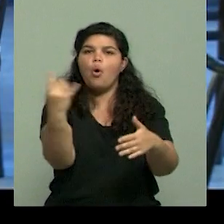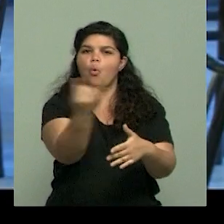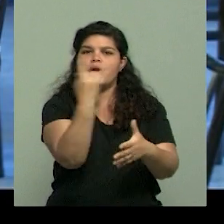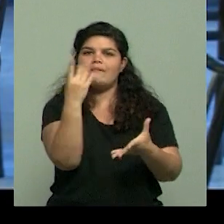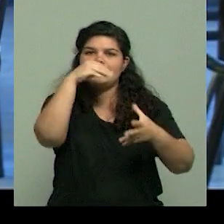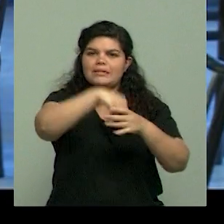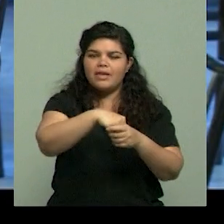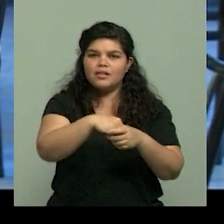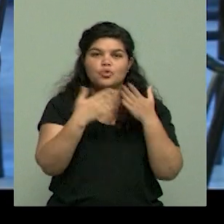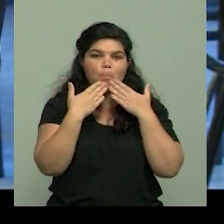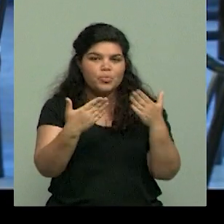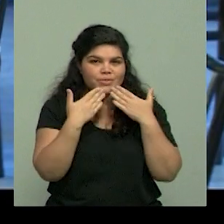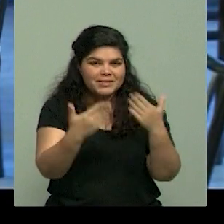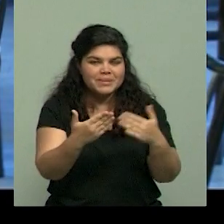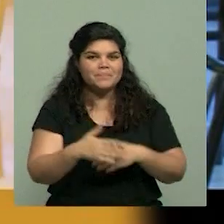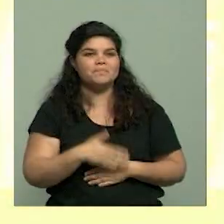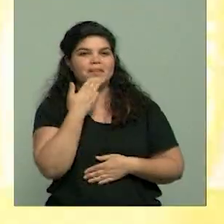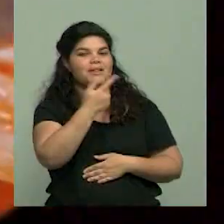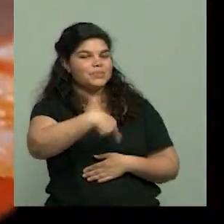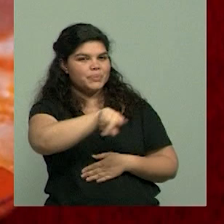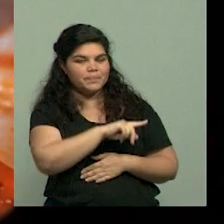universitario. Bueno, muchísimas gracias. Muchas gracias a ustedes.